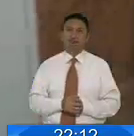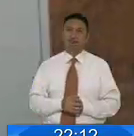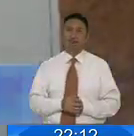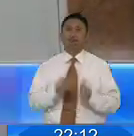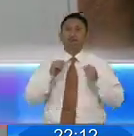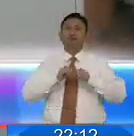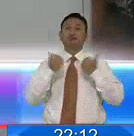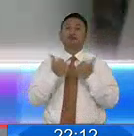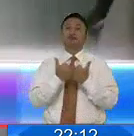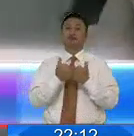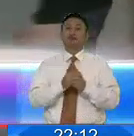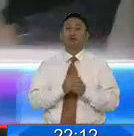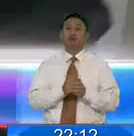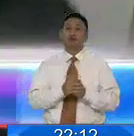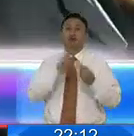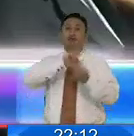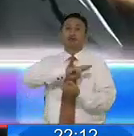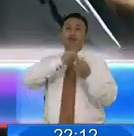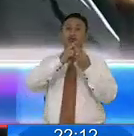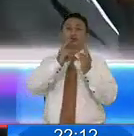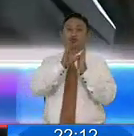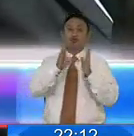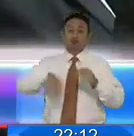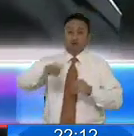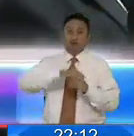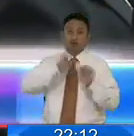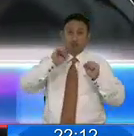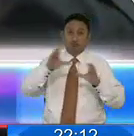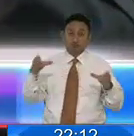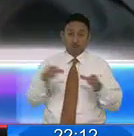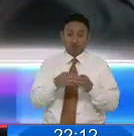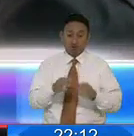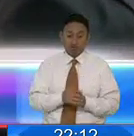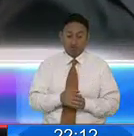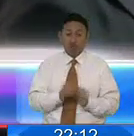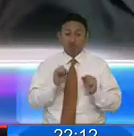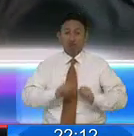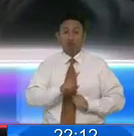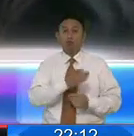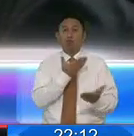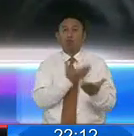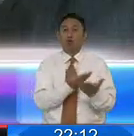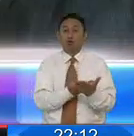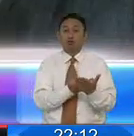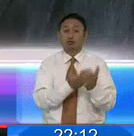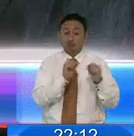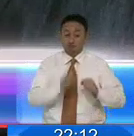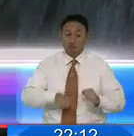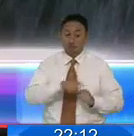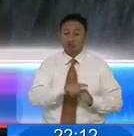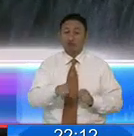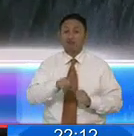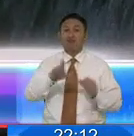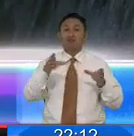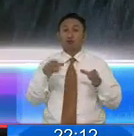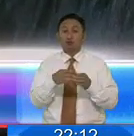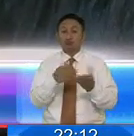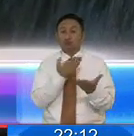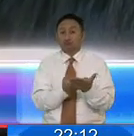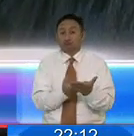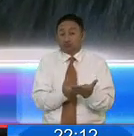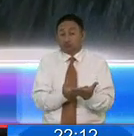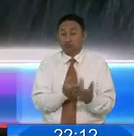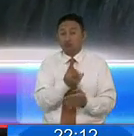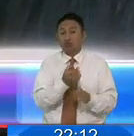legisladores de la bancada de la revolución ciudadana que también integran esta comisión presentará una propuesta de informe para que sea tratada en la comisión ellos